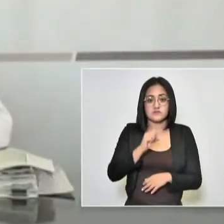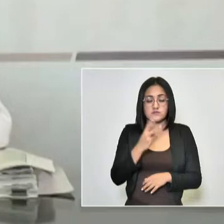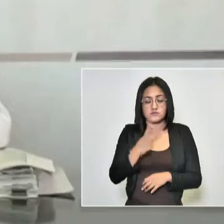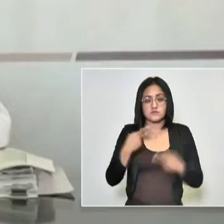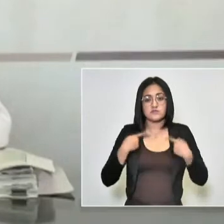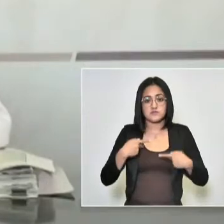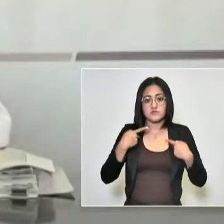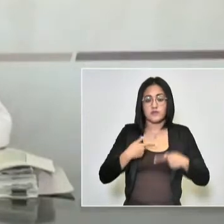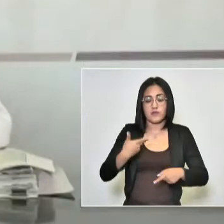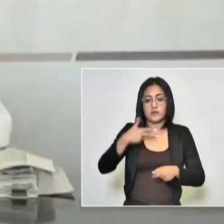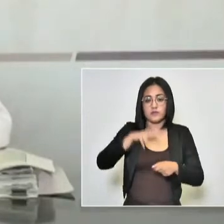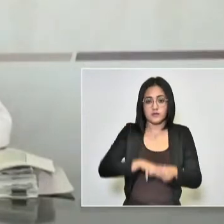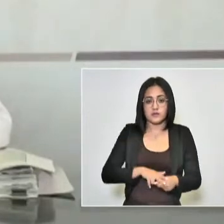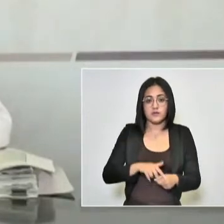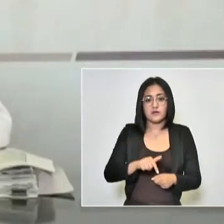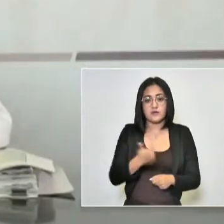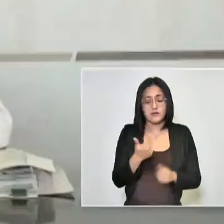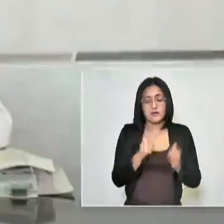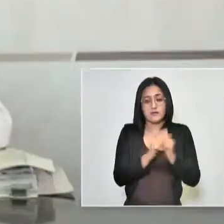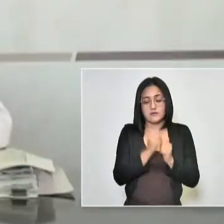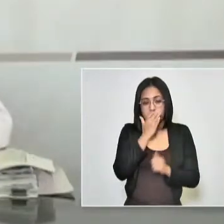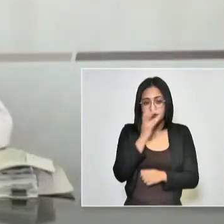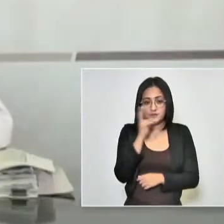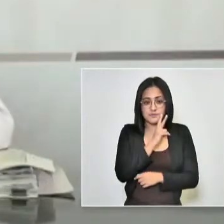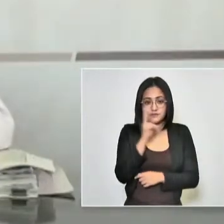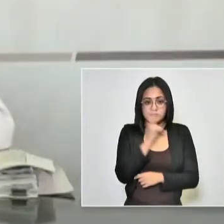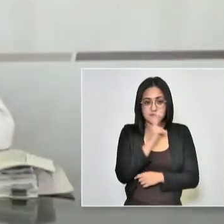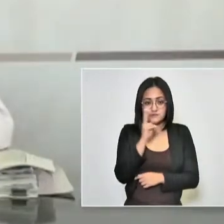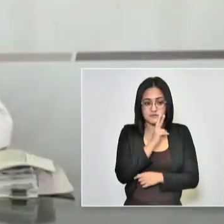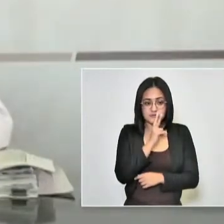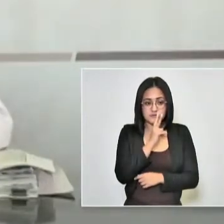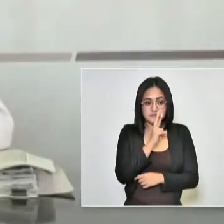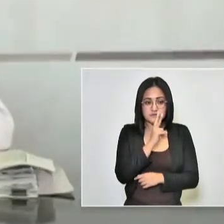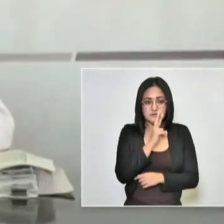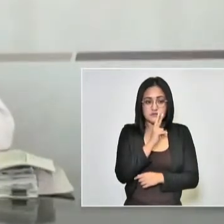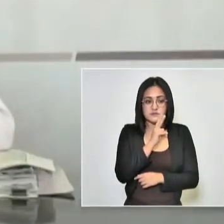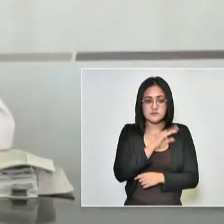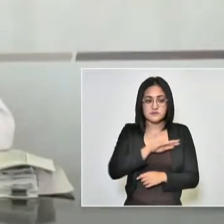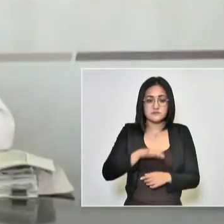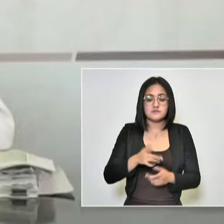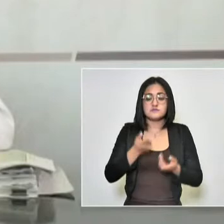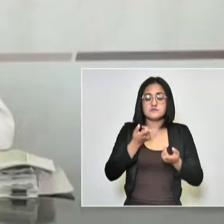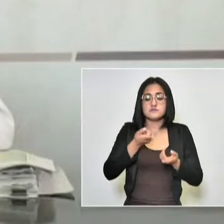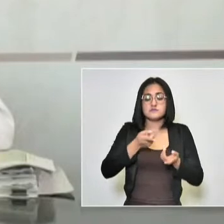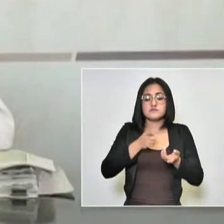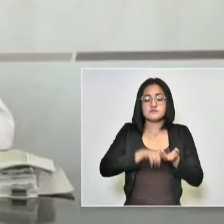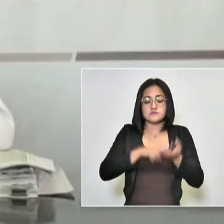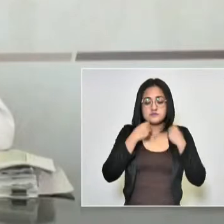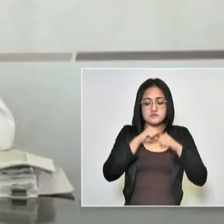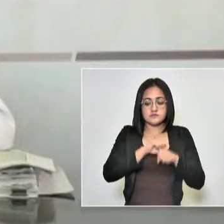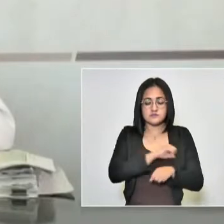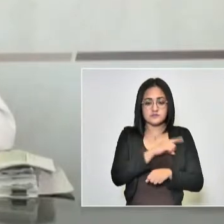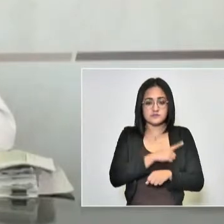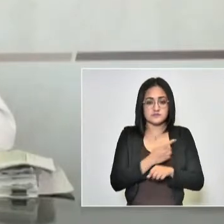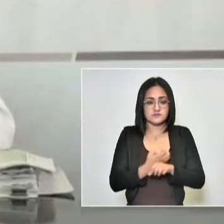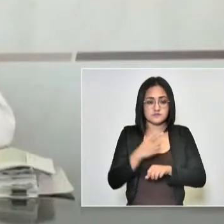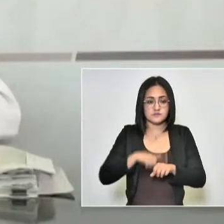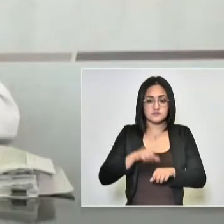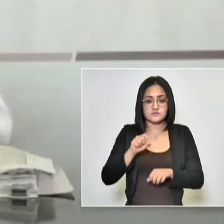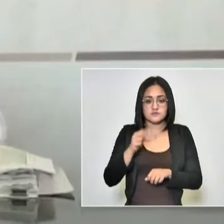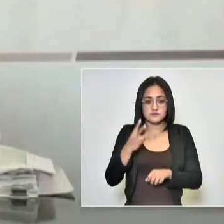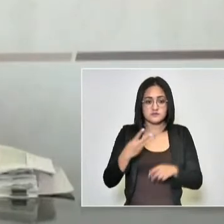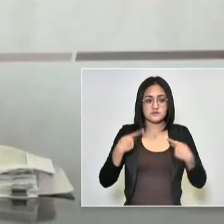62 pacientes hospitalizados, 12 de ellos con ventilación mecánica asistida. En la red hospitalaria de los servicios de salud,